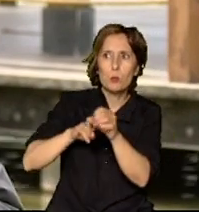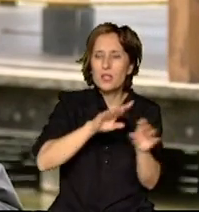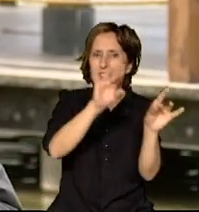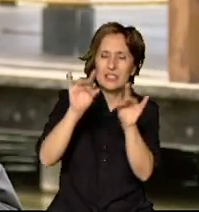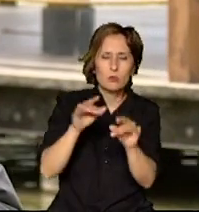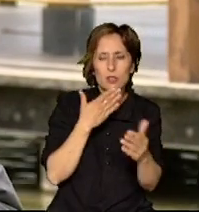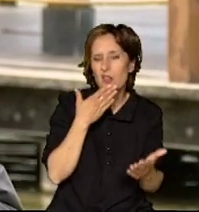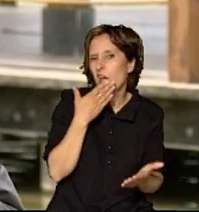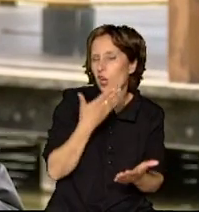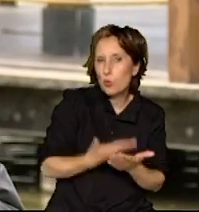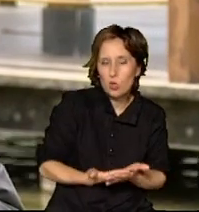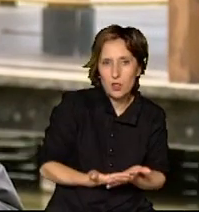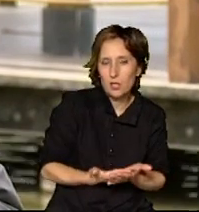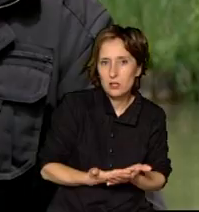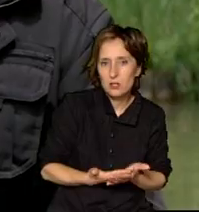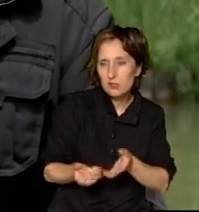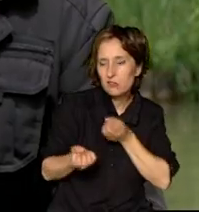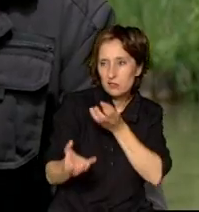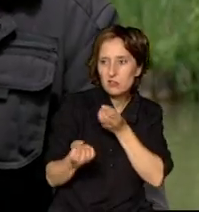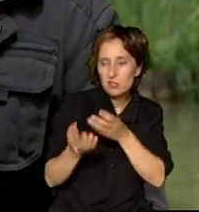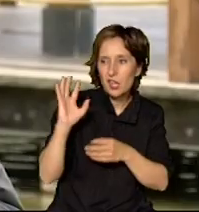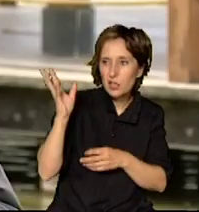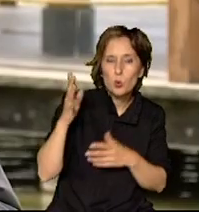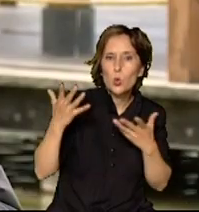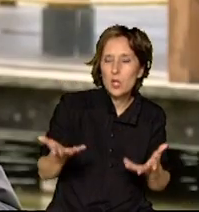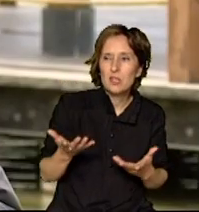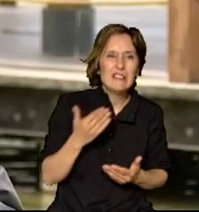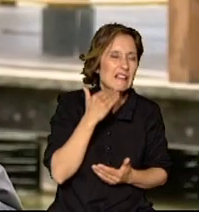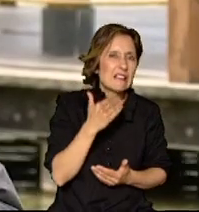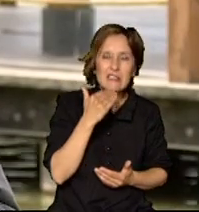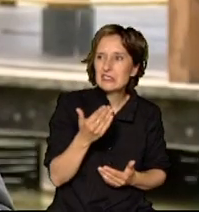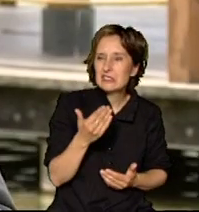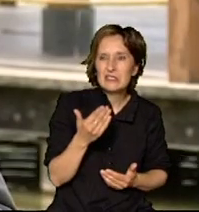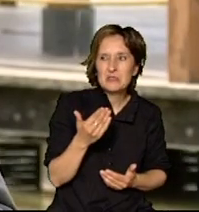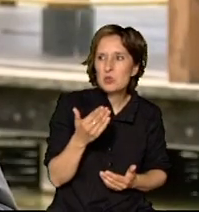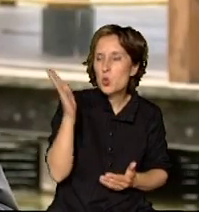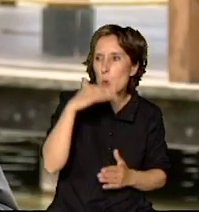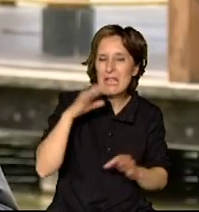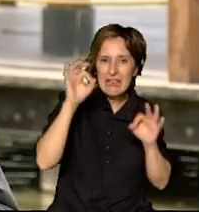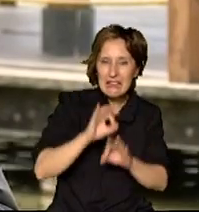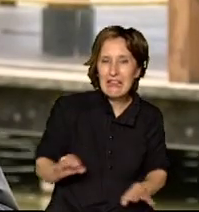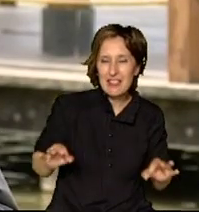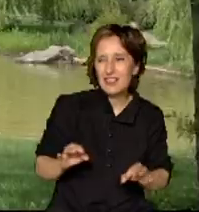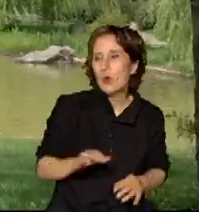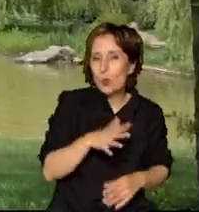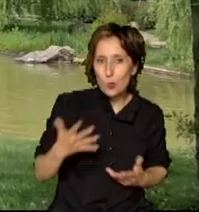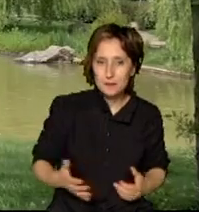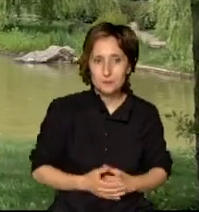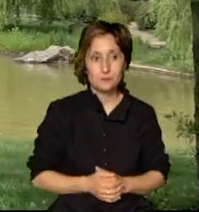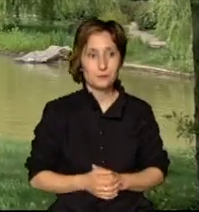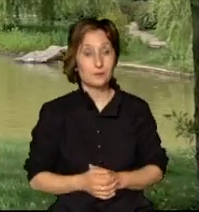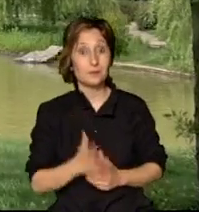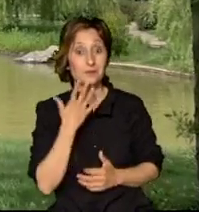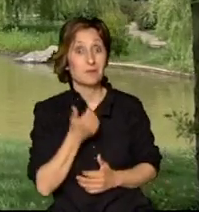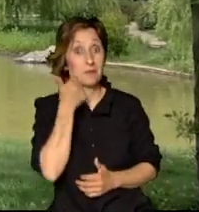es aburrida para contar el tiempo? ¿Dónde no pasa prácticamente nunca nada? Bueno, pues creo que cuanto más